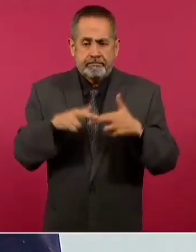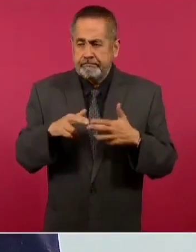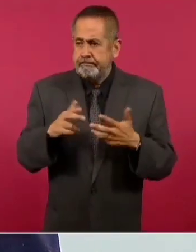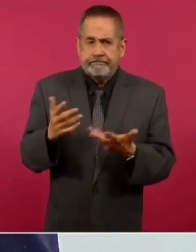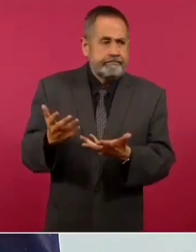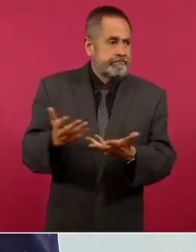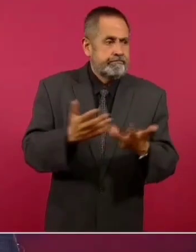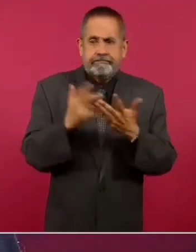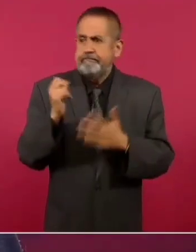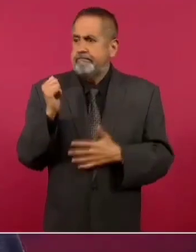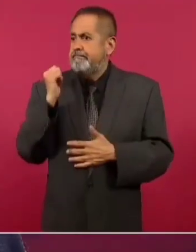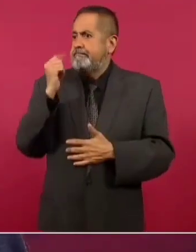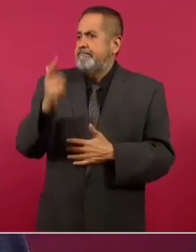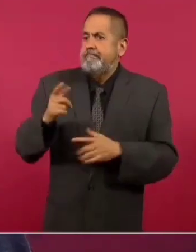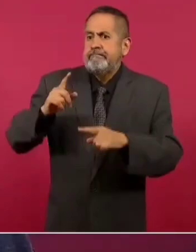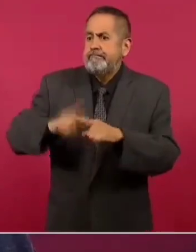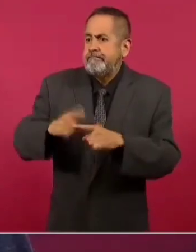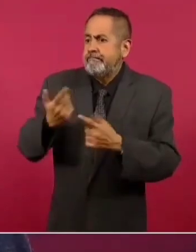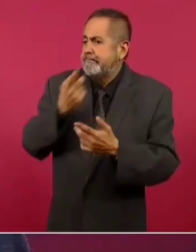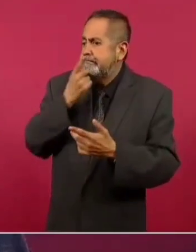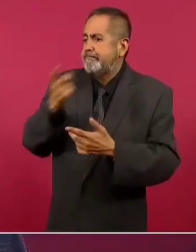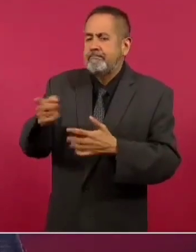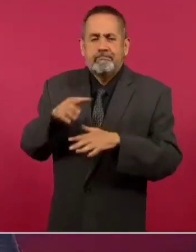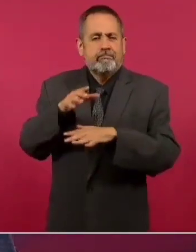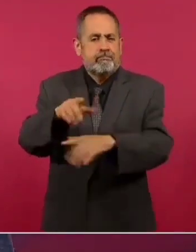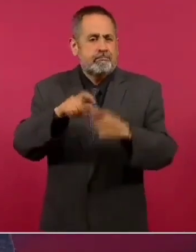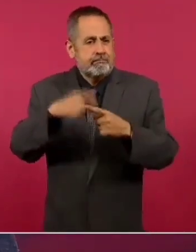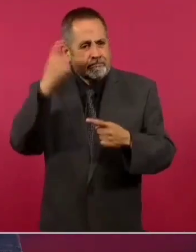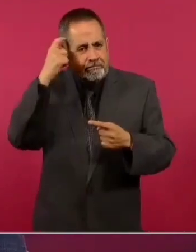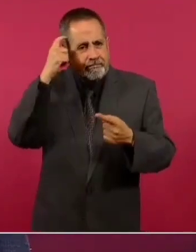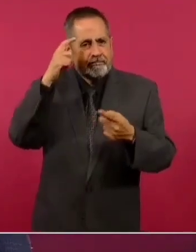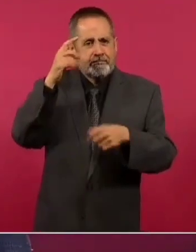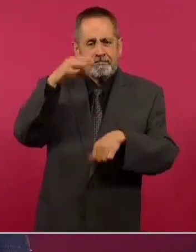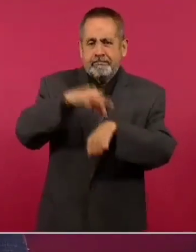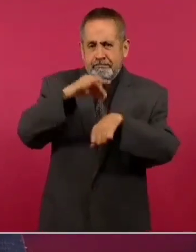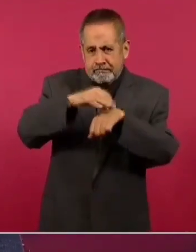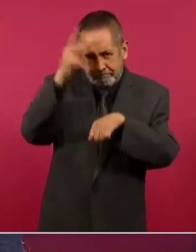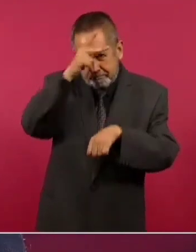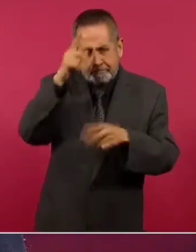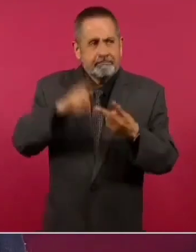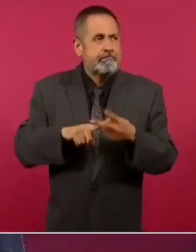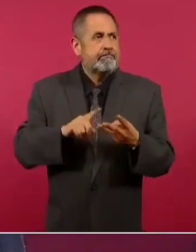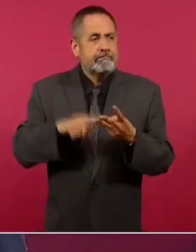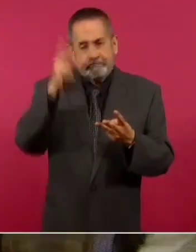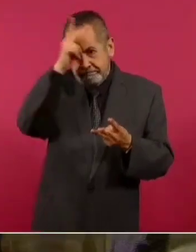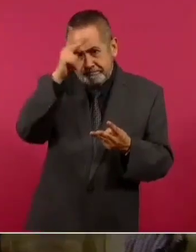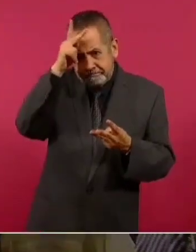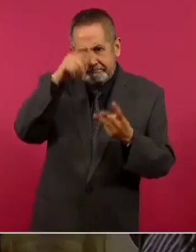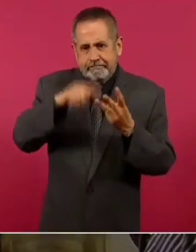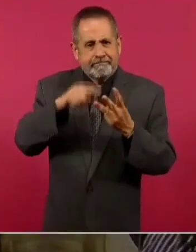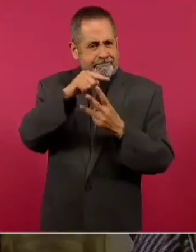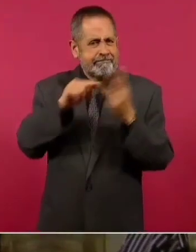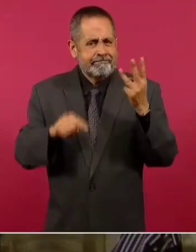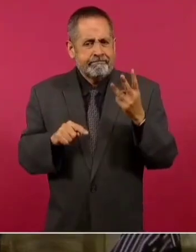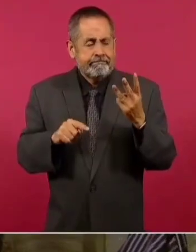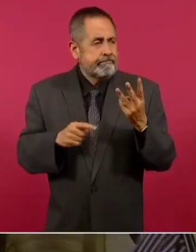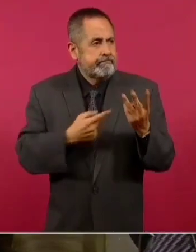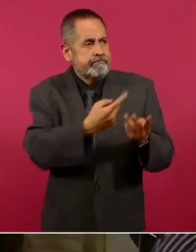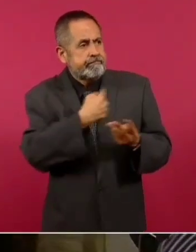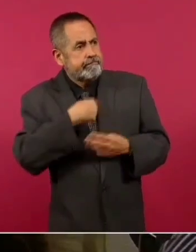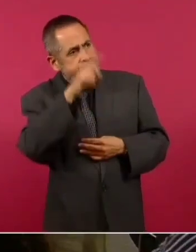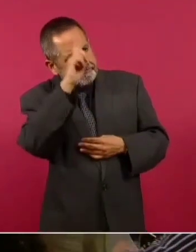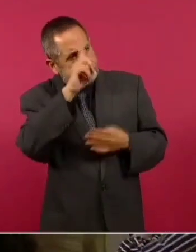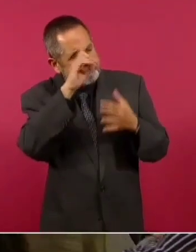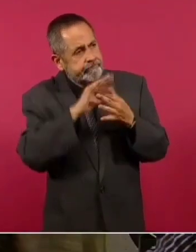tener la ayuda de profesionales en salud mental, de psiquiatras, de psicólogos y psicólogas que les puedan orientar sobre